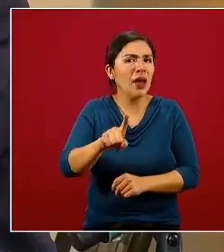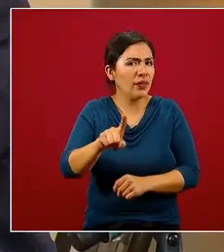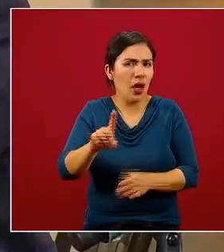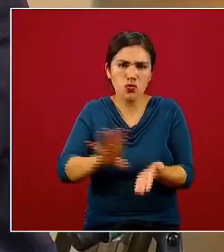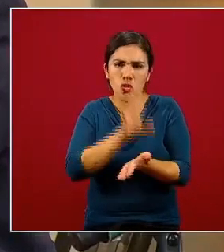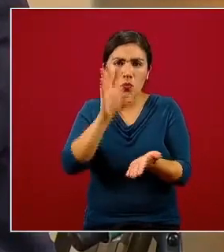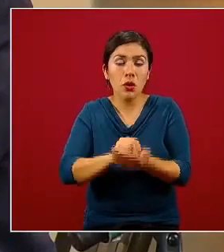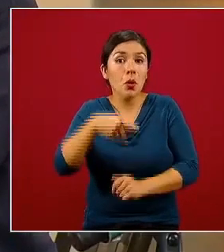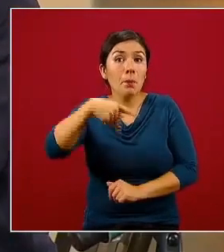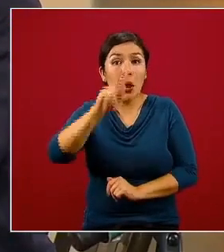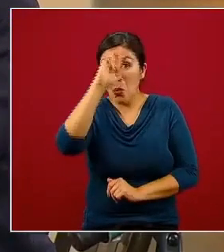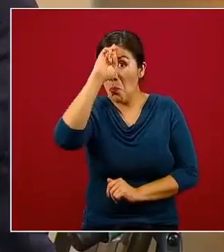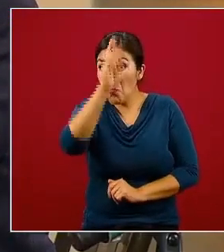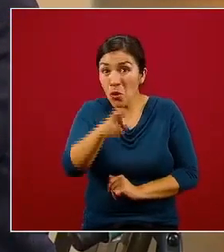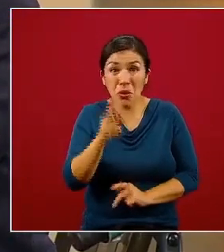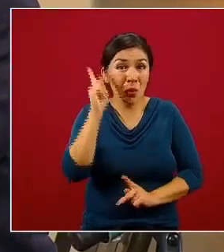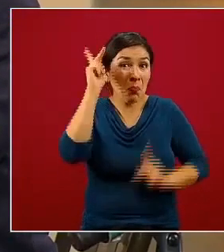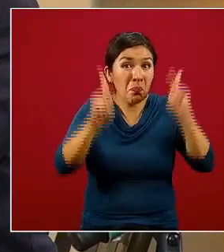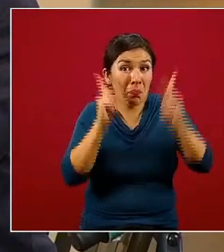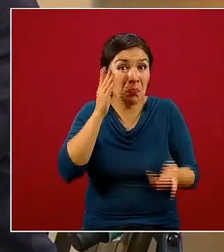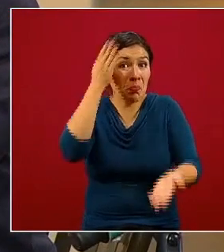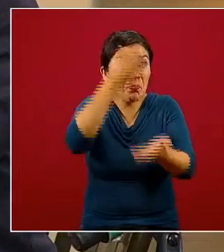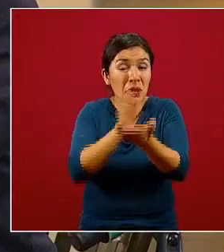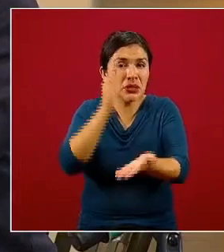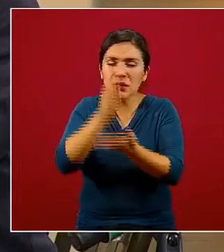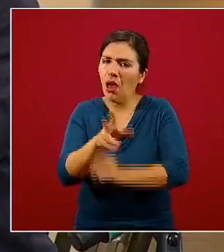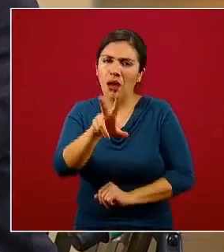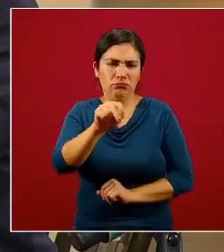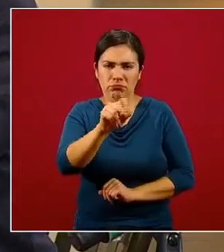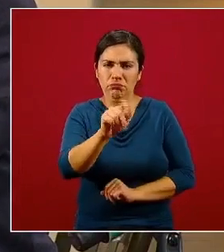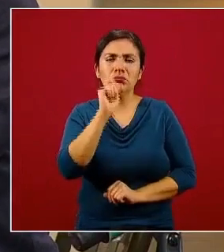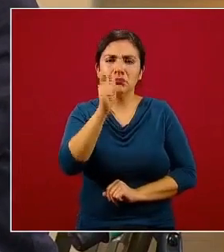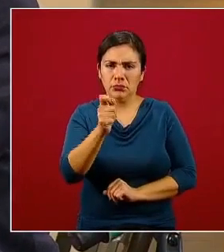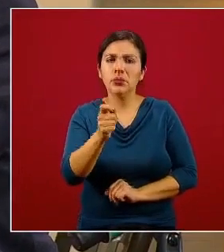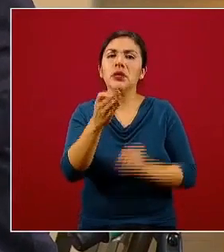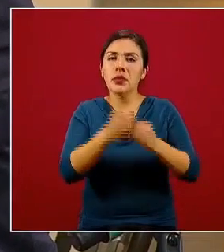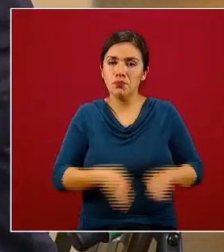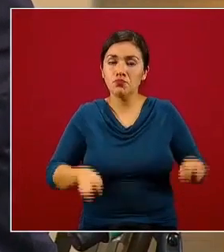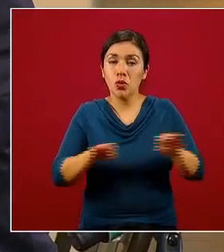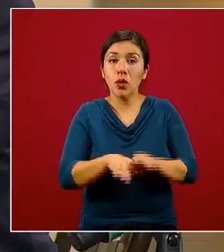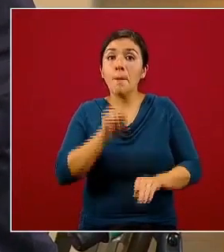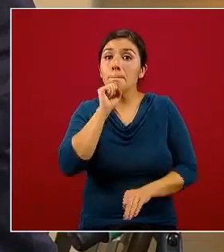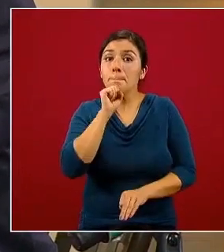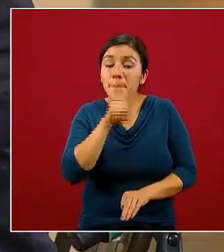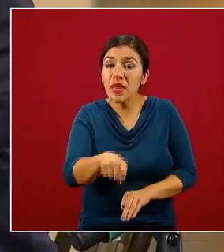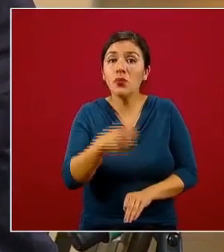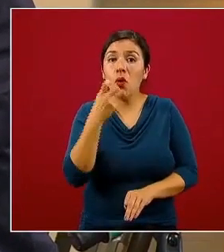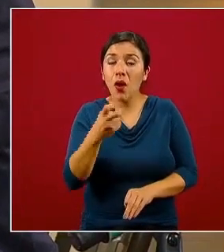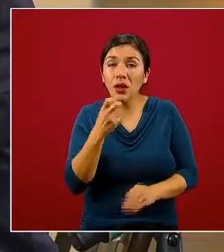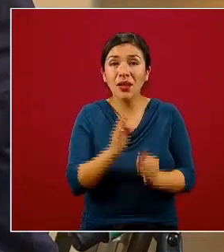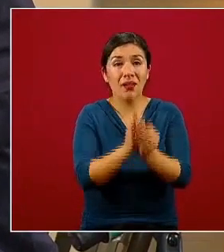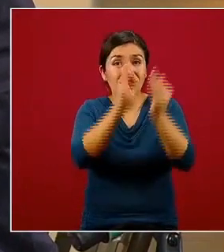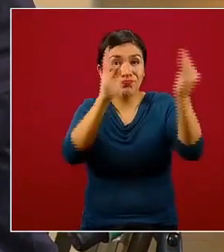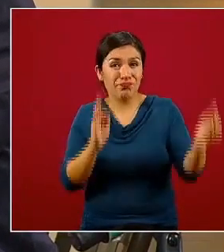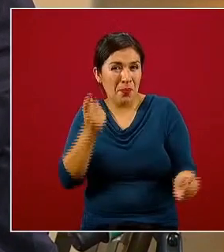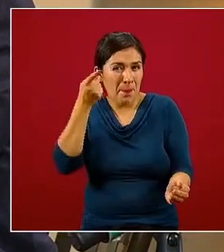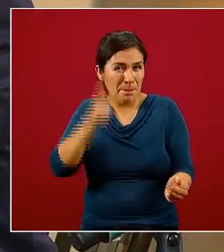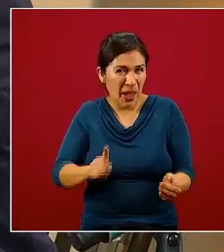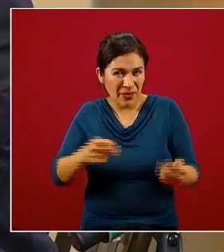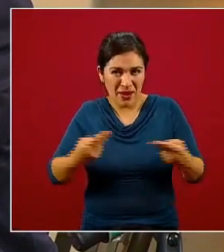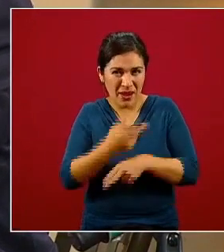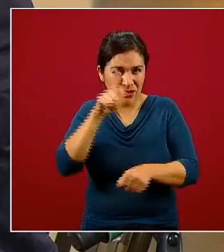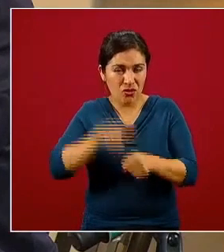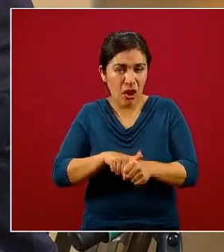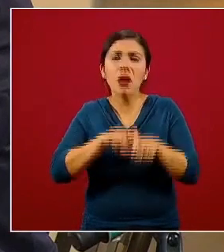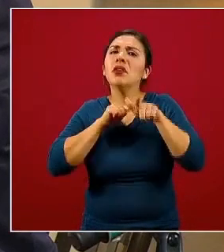contempla prohibiciones de visitas. Es muy importante tener presente, a lo largo de la propia Jornada Nacional de Sana Distancia,